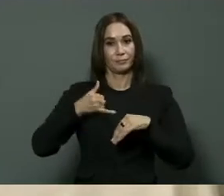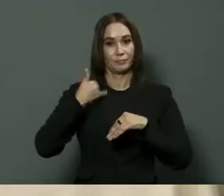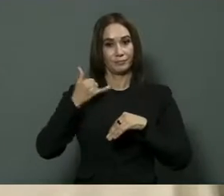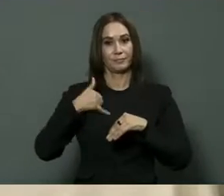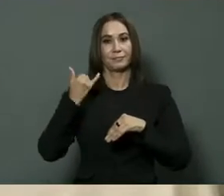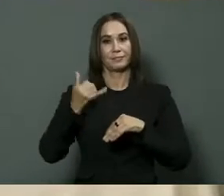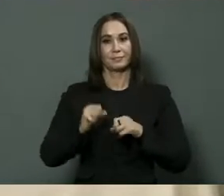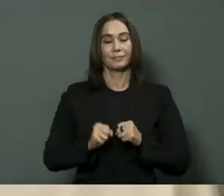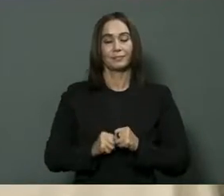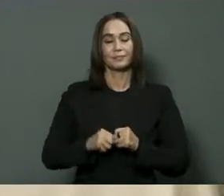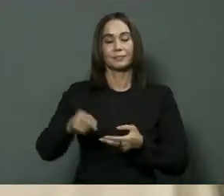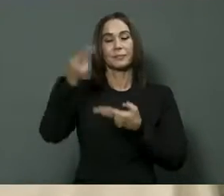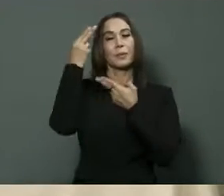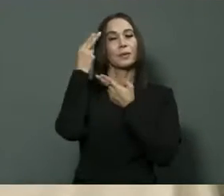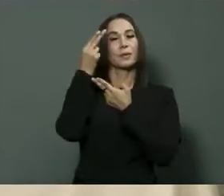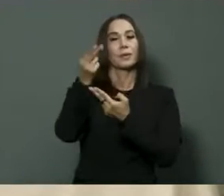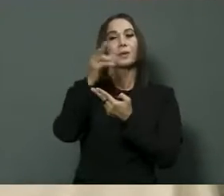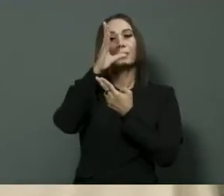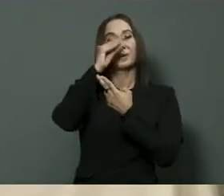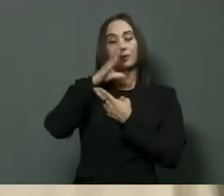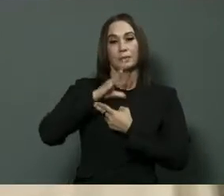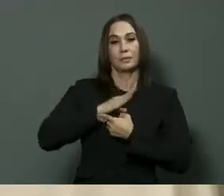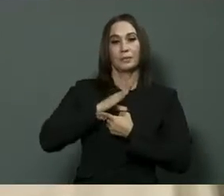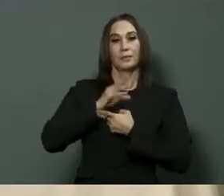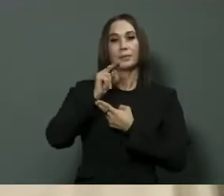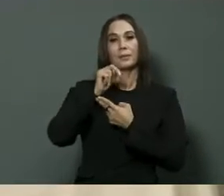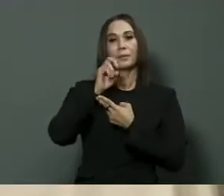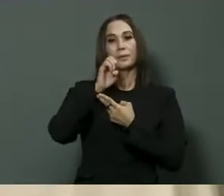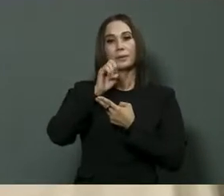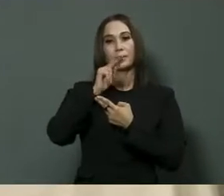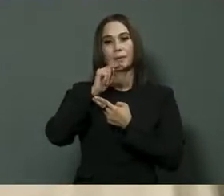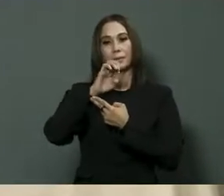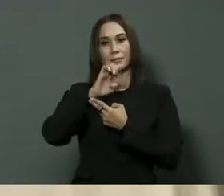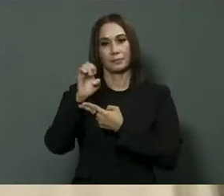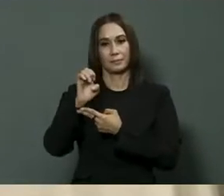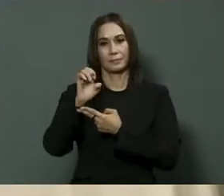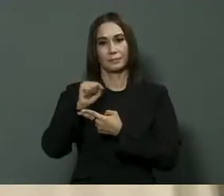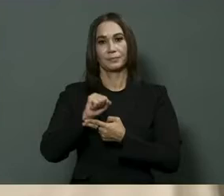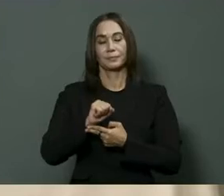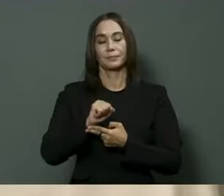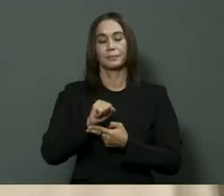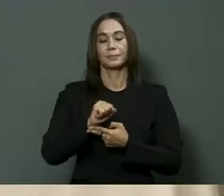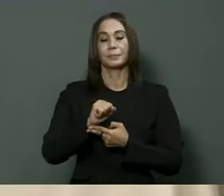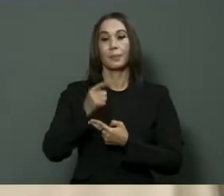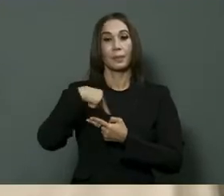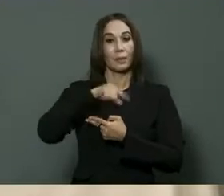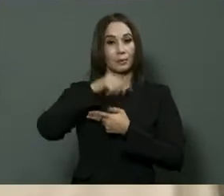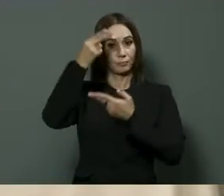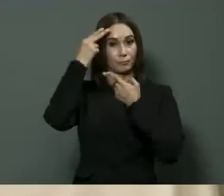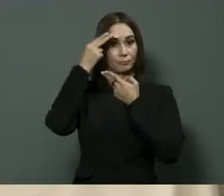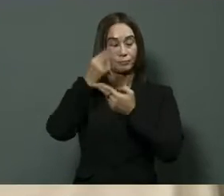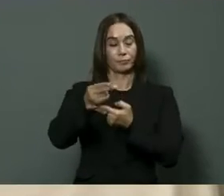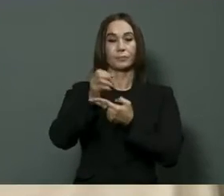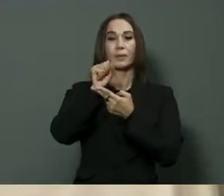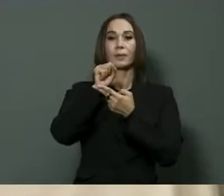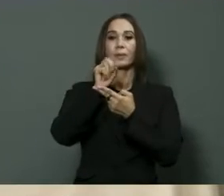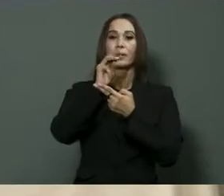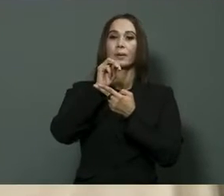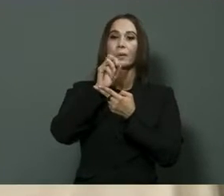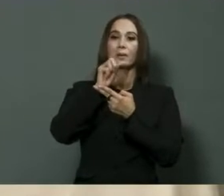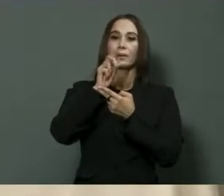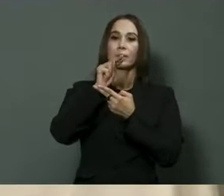Juventud. Honorable señor ministro Nené Cabrera. A nuestra honorable Smiling